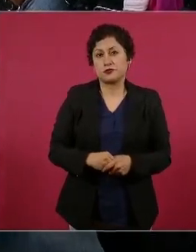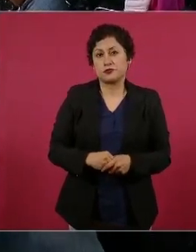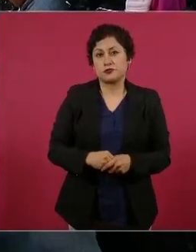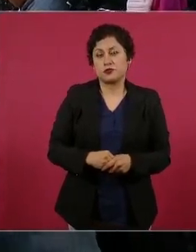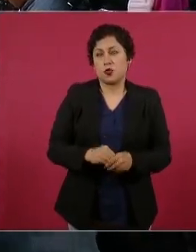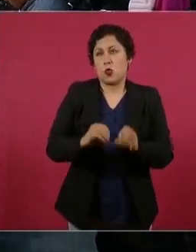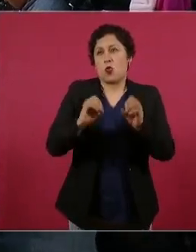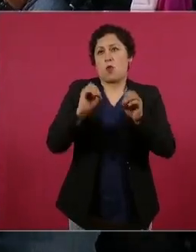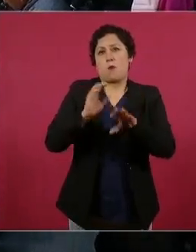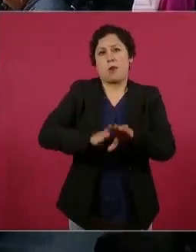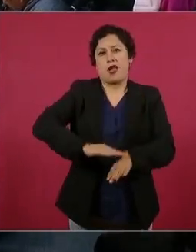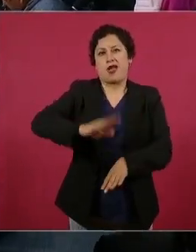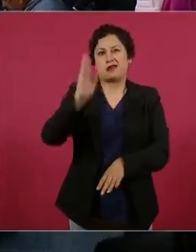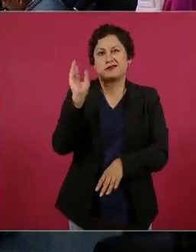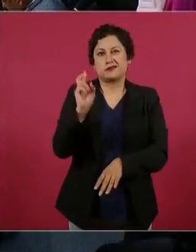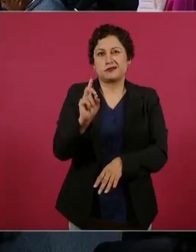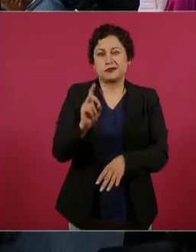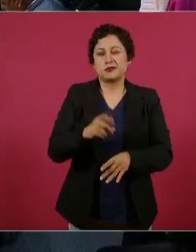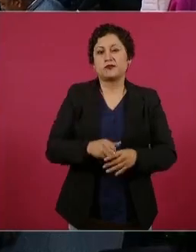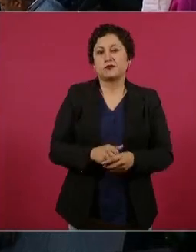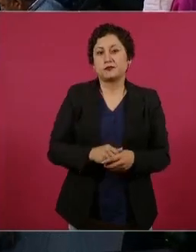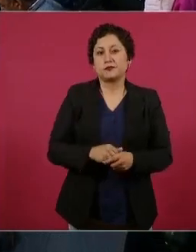o 30.